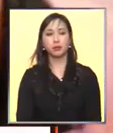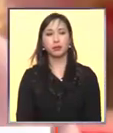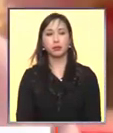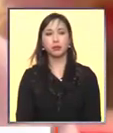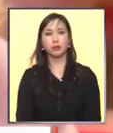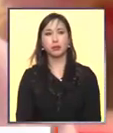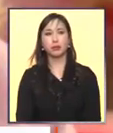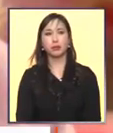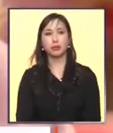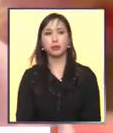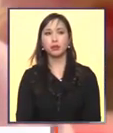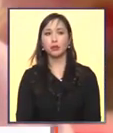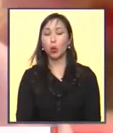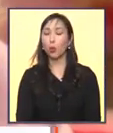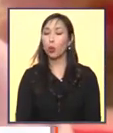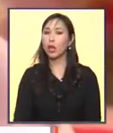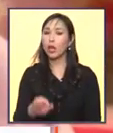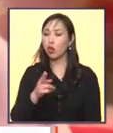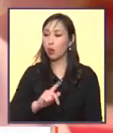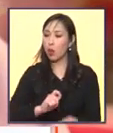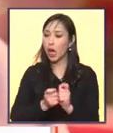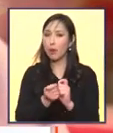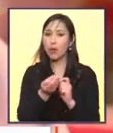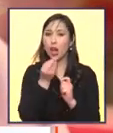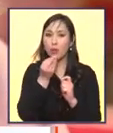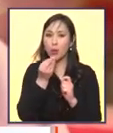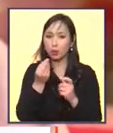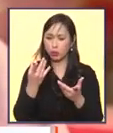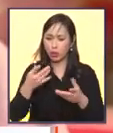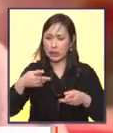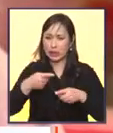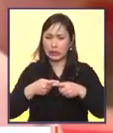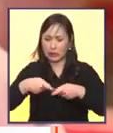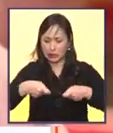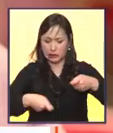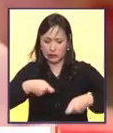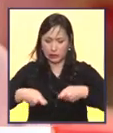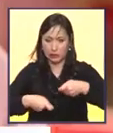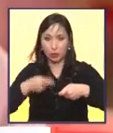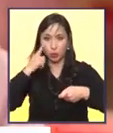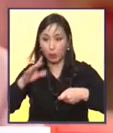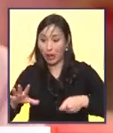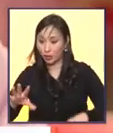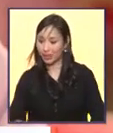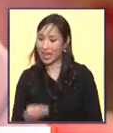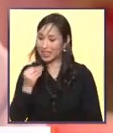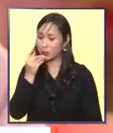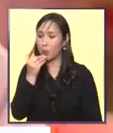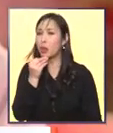Qué curioso es cómo cambia el sabor de las cosas cuando uno se las come con la mano, ¿no? Todo queda, todo mucho más rico.